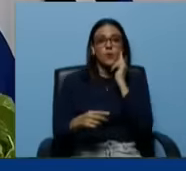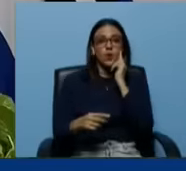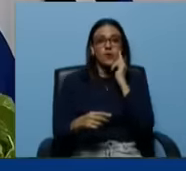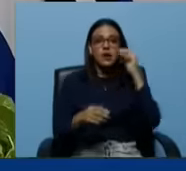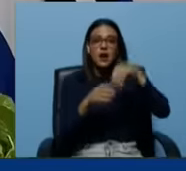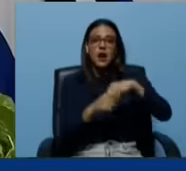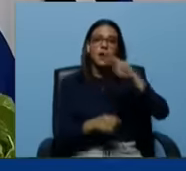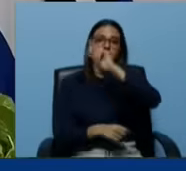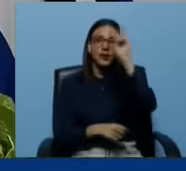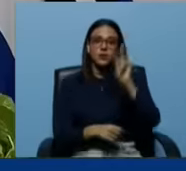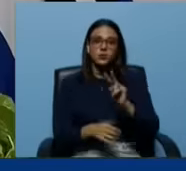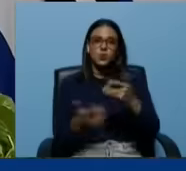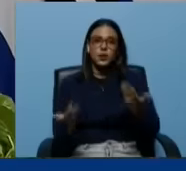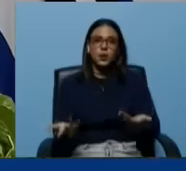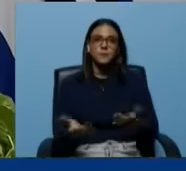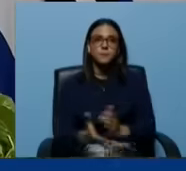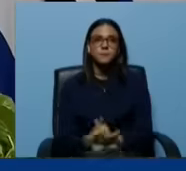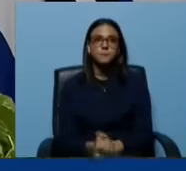bolivariana.